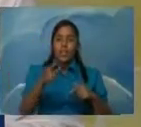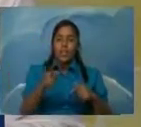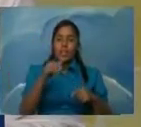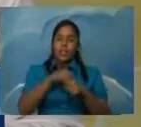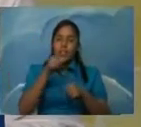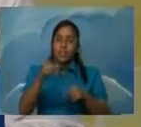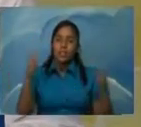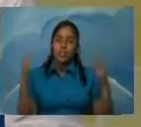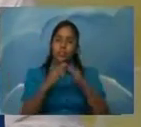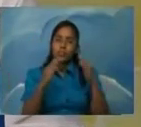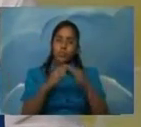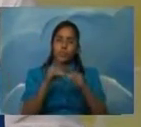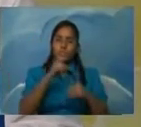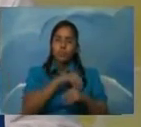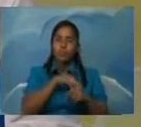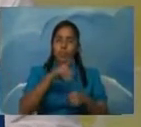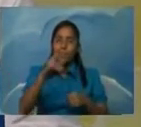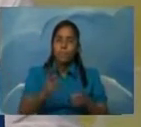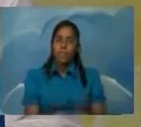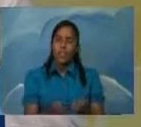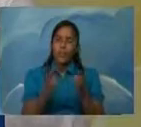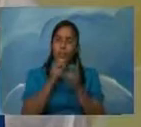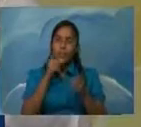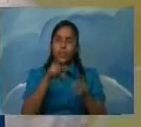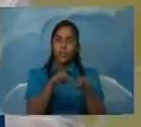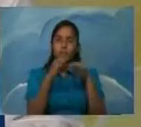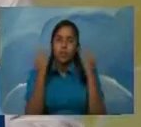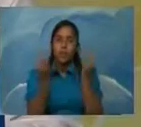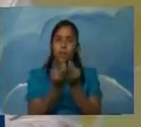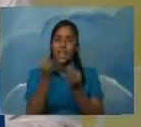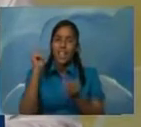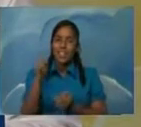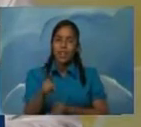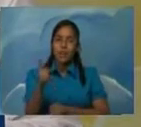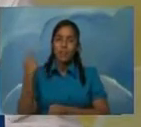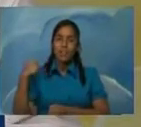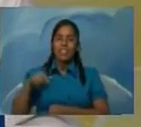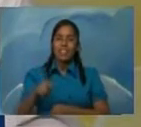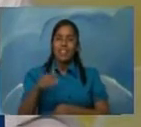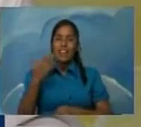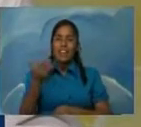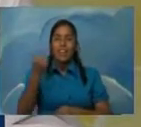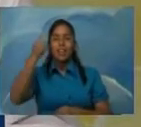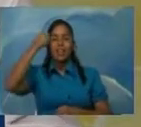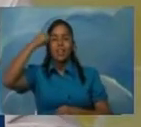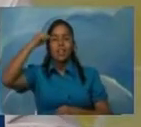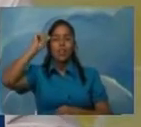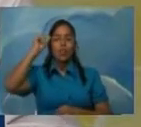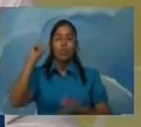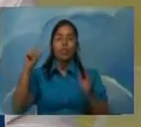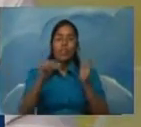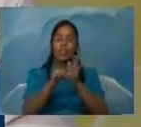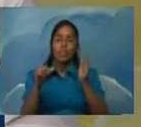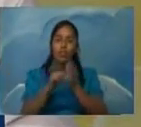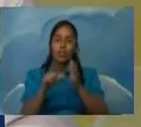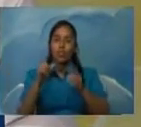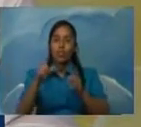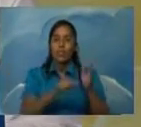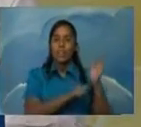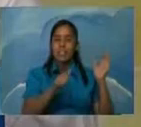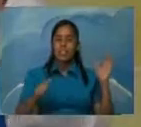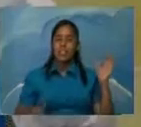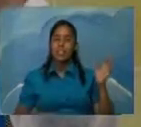tu casa, en tu vida, en tu familia, también tienes que recordar de dónde el Señor te